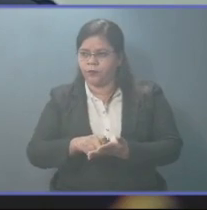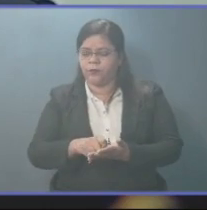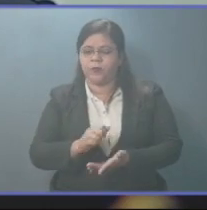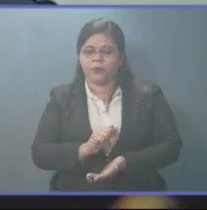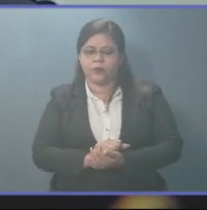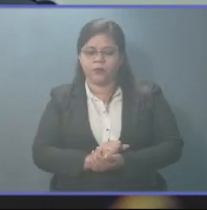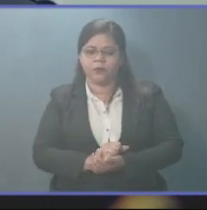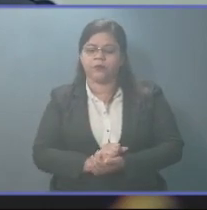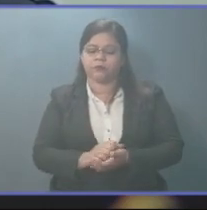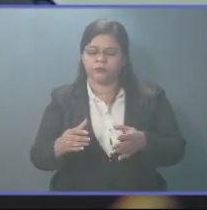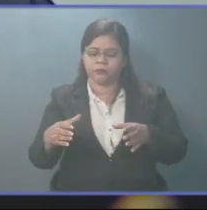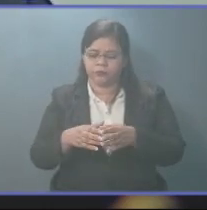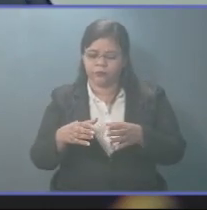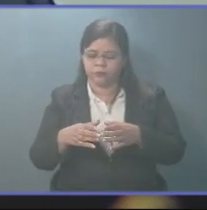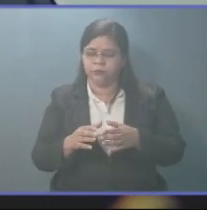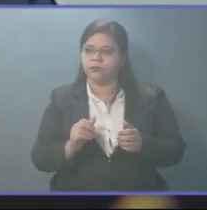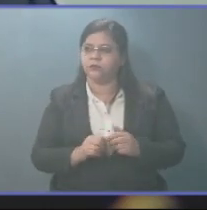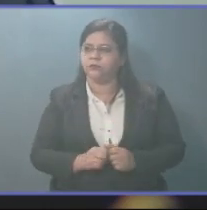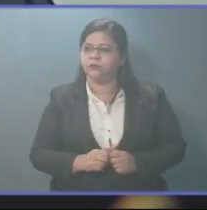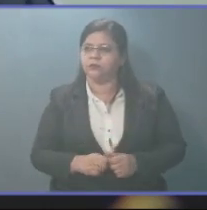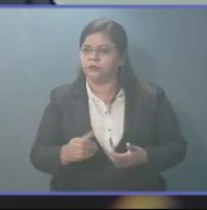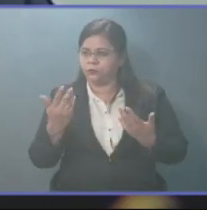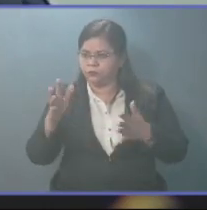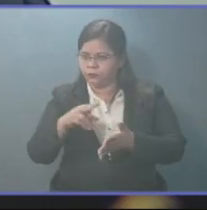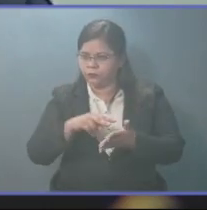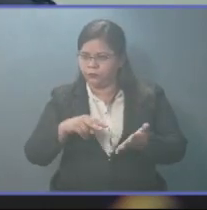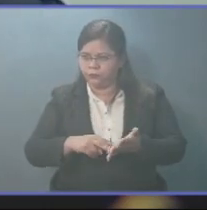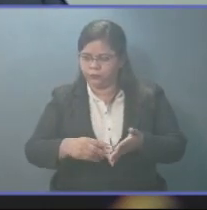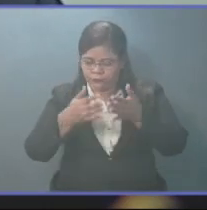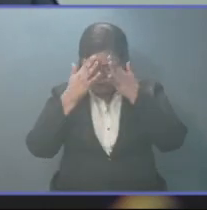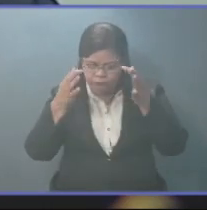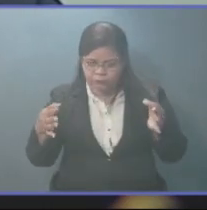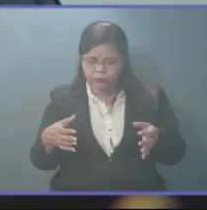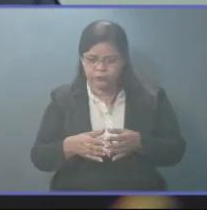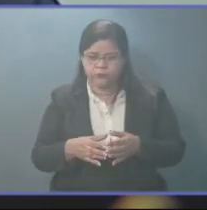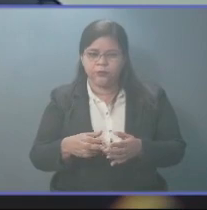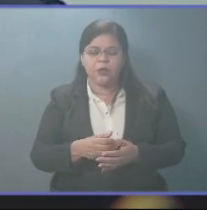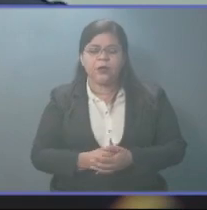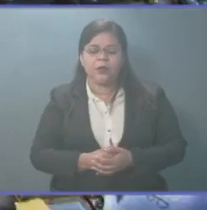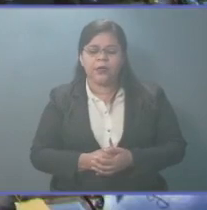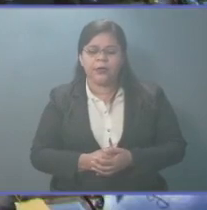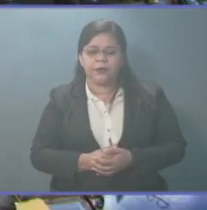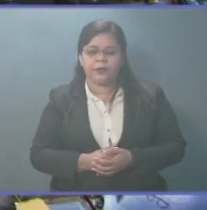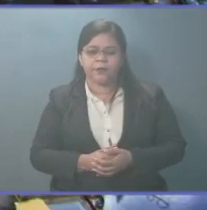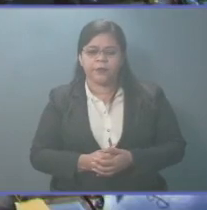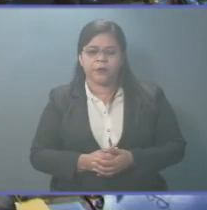de los miembros de la comisión. Leído el dictamen, señor presidente.